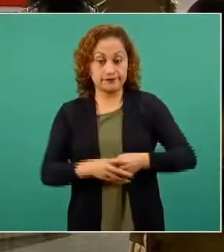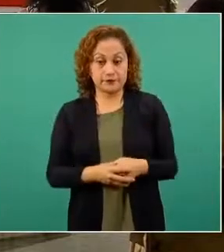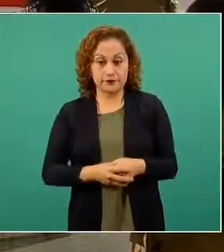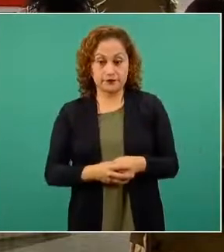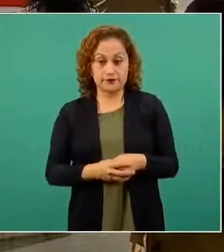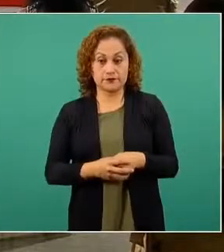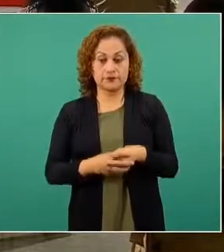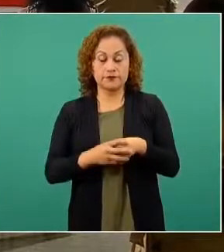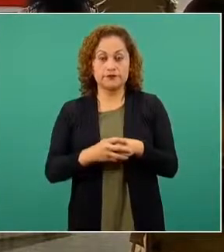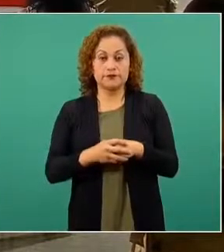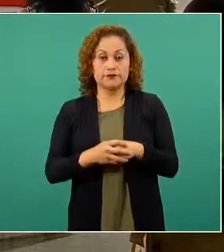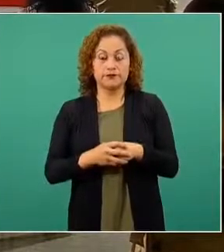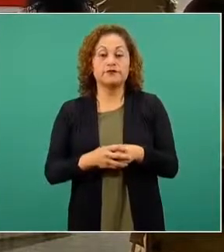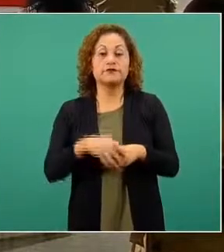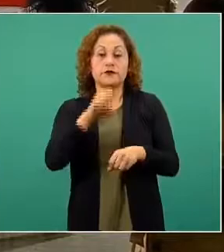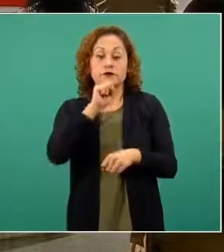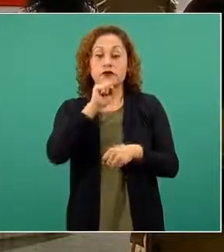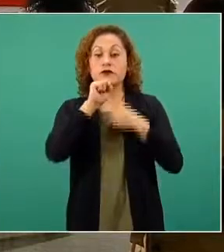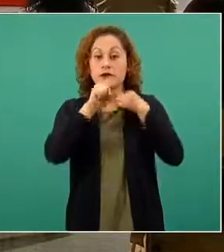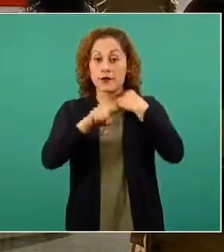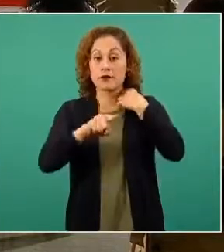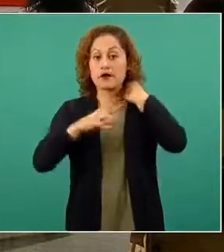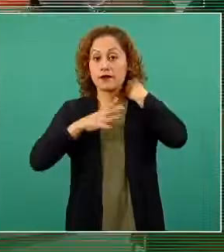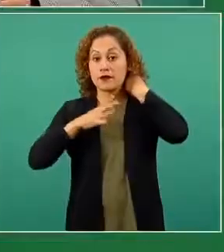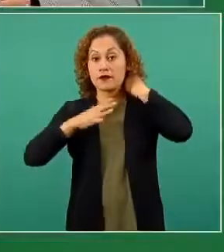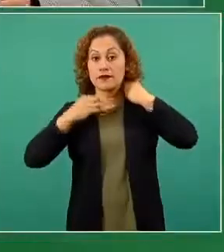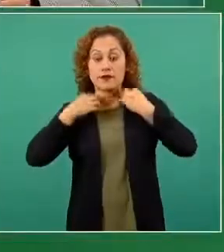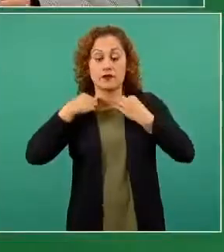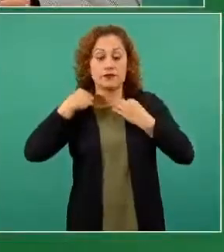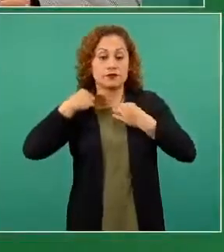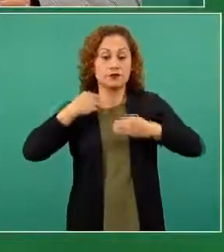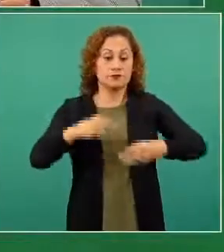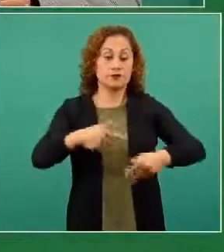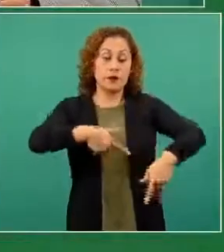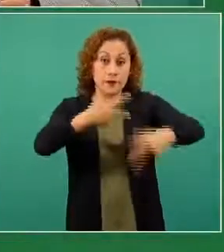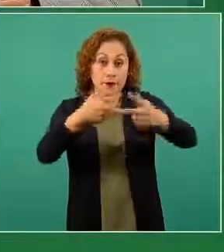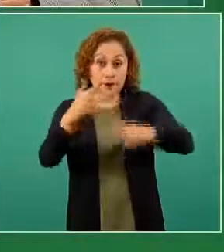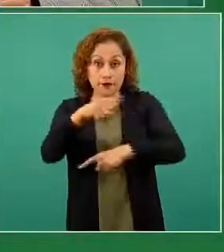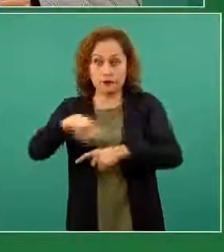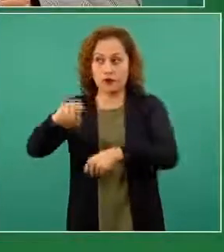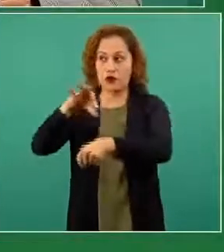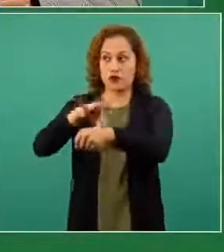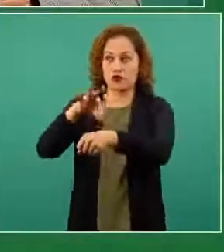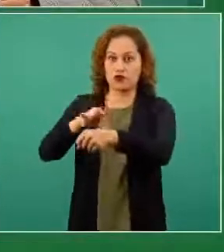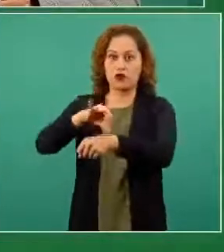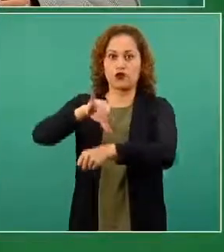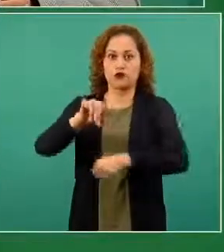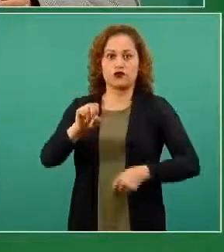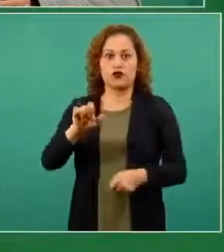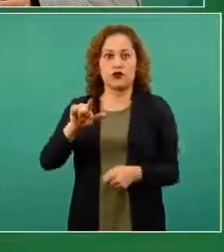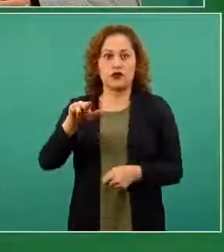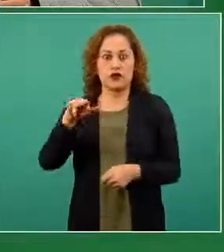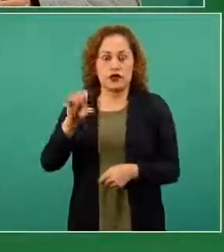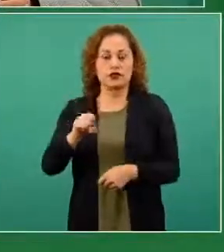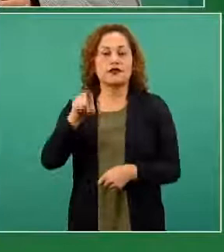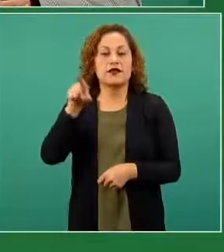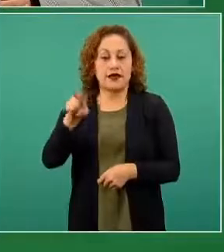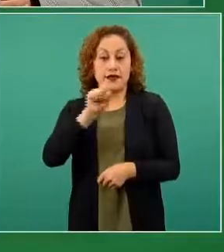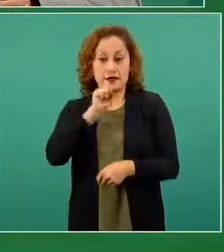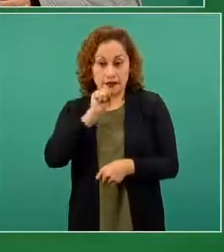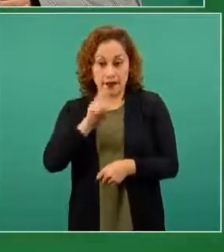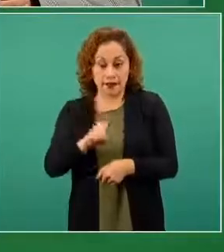También tenemos de manera virtual al doctor José Luis Alomía Segarra, director general de Epidemiología, que también nos